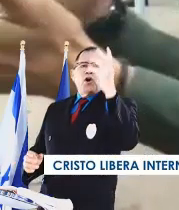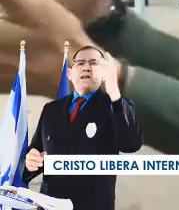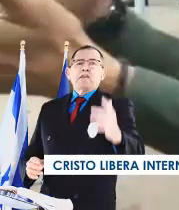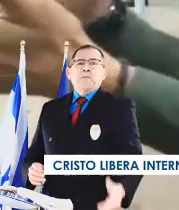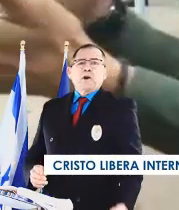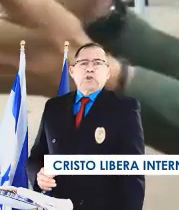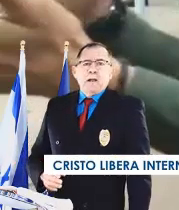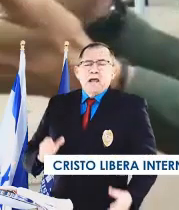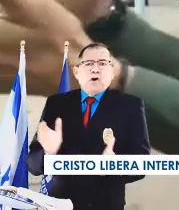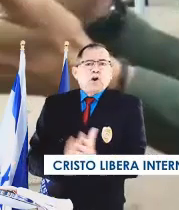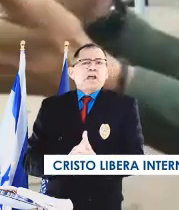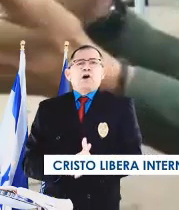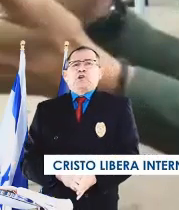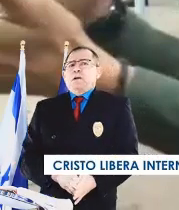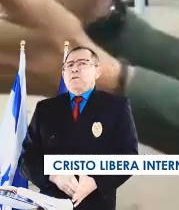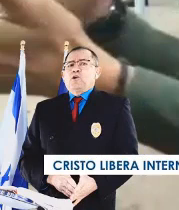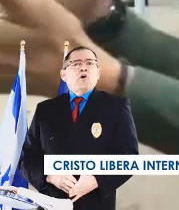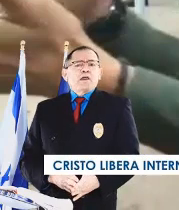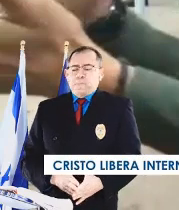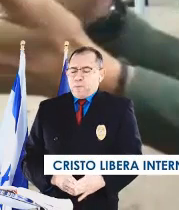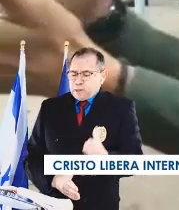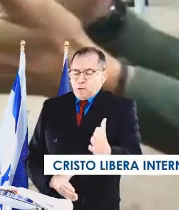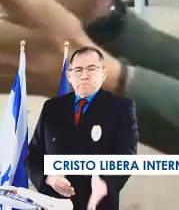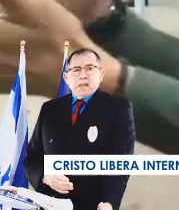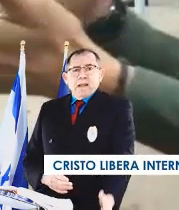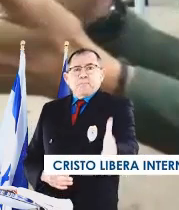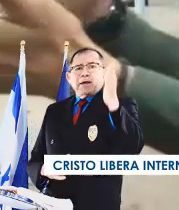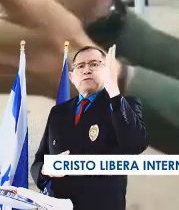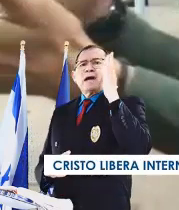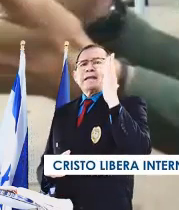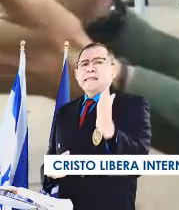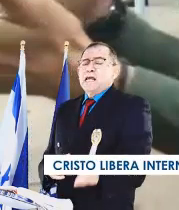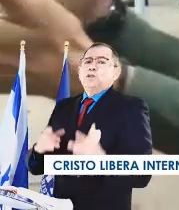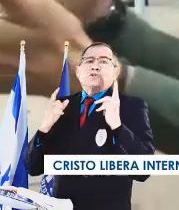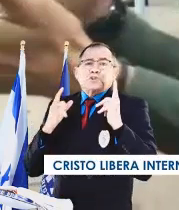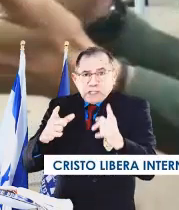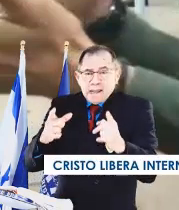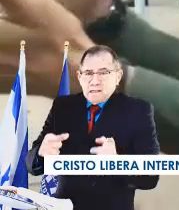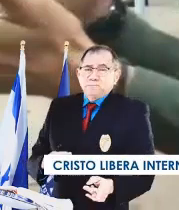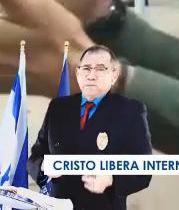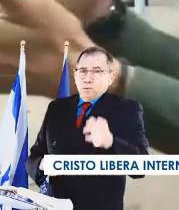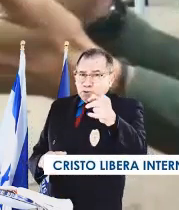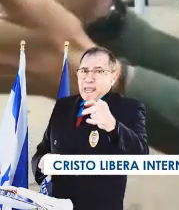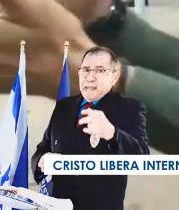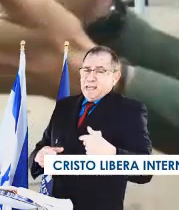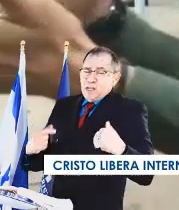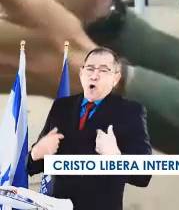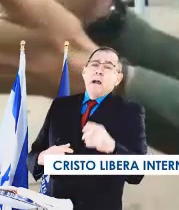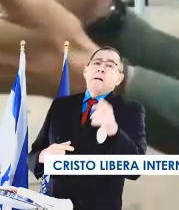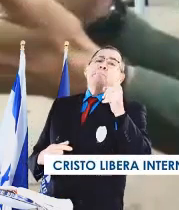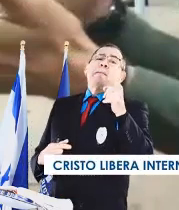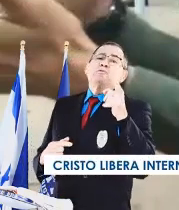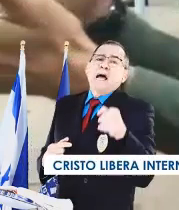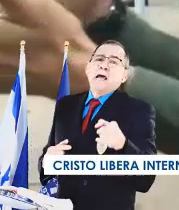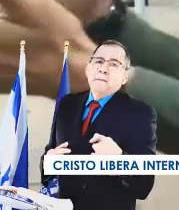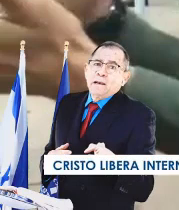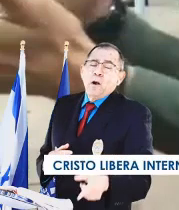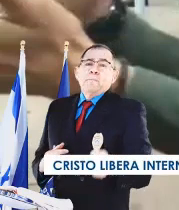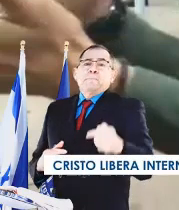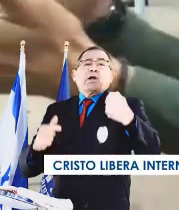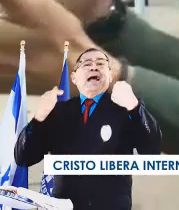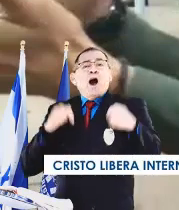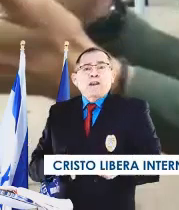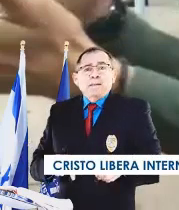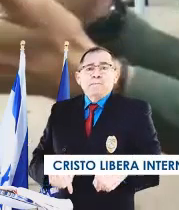estamos gloria de Dios por esto porque es una realidad y usted usted y yo vamos a